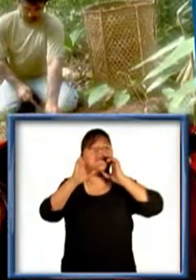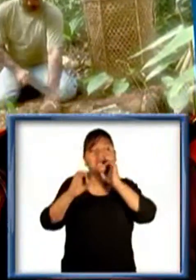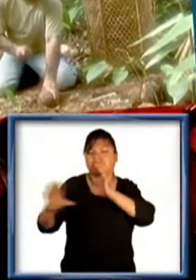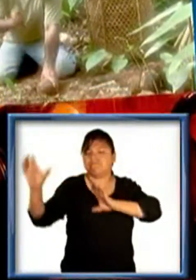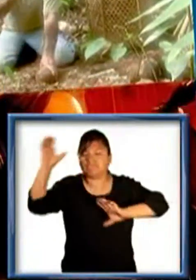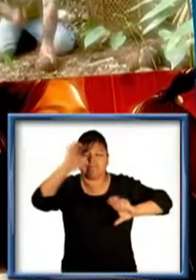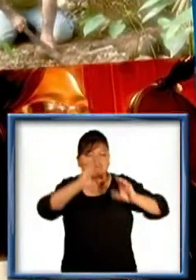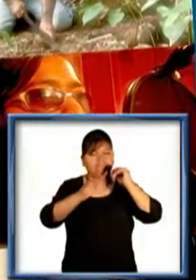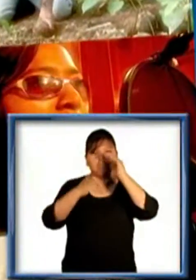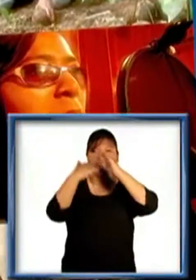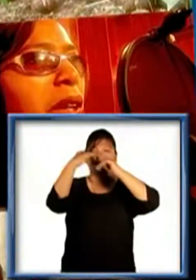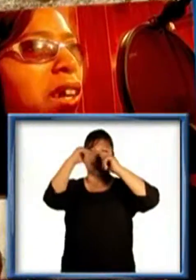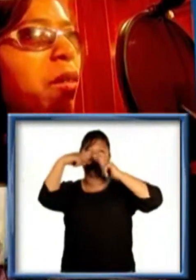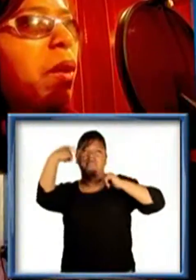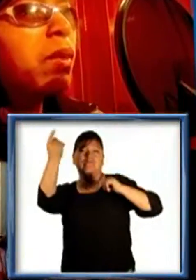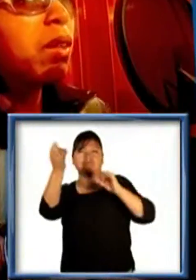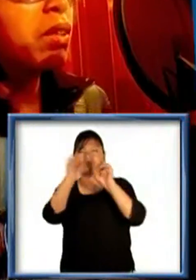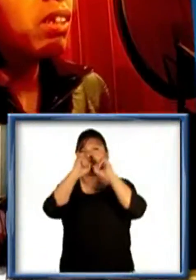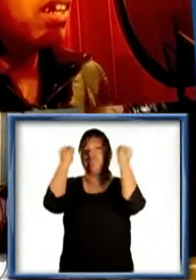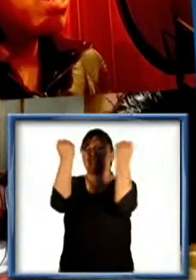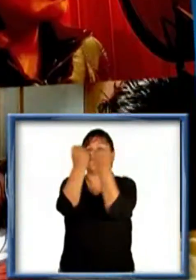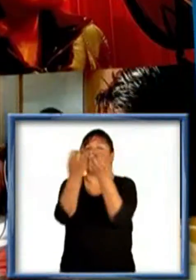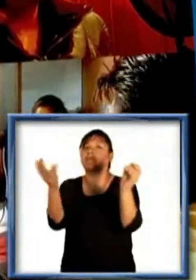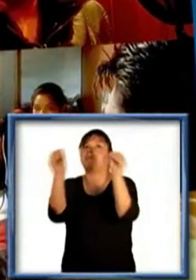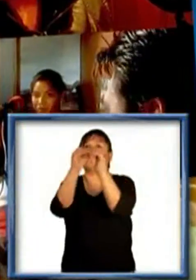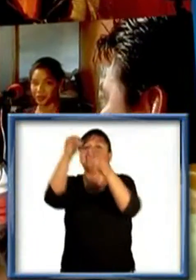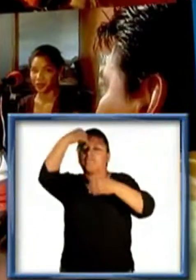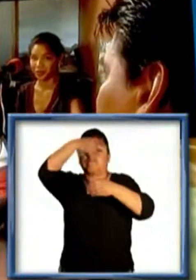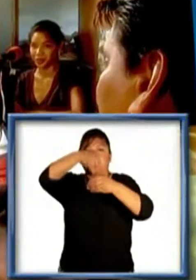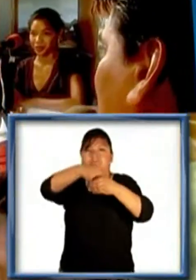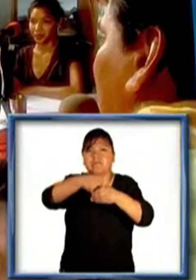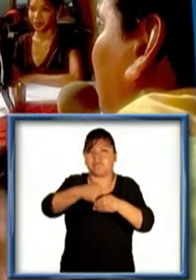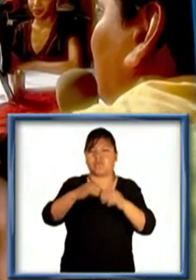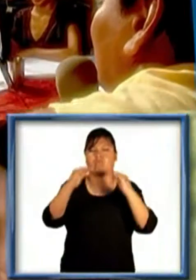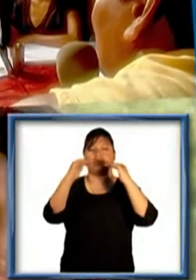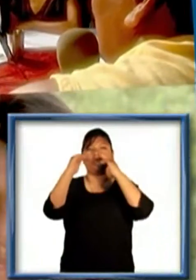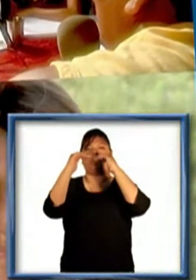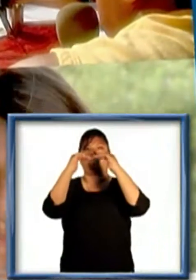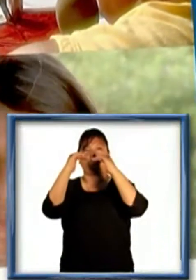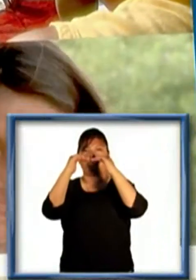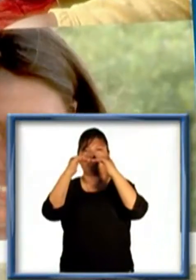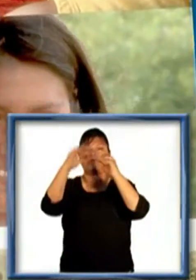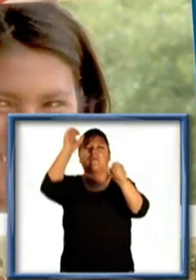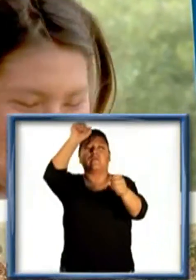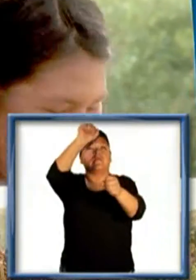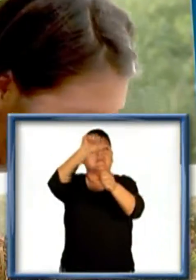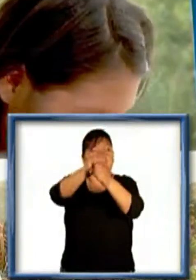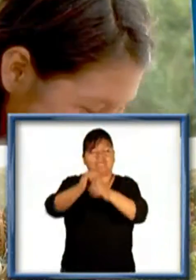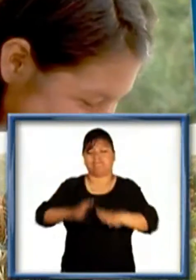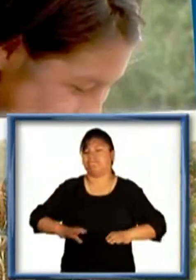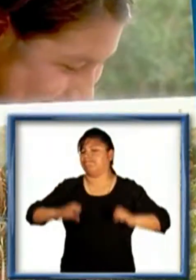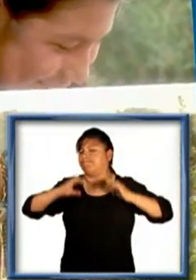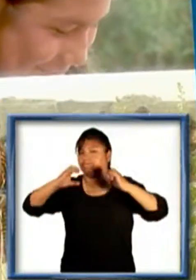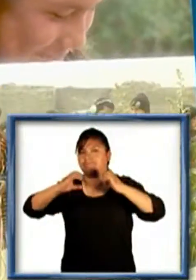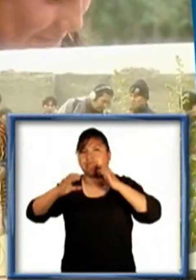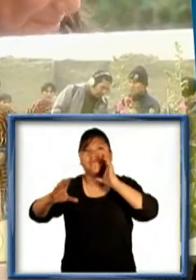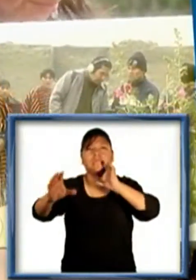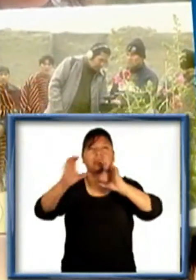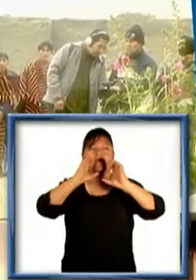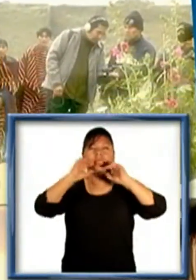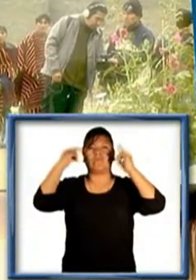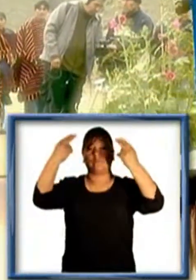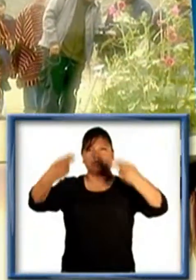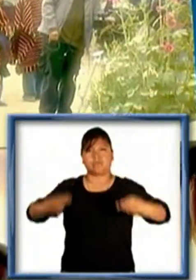buscando siempre la construcción de una sociedad más inclusiva, justa y equitativa. Trabaja en la capacitación en